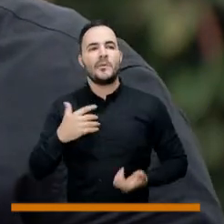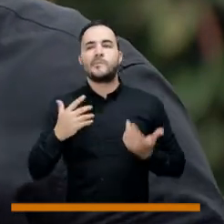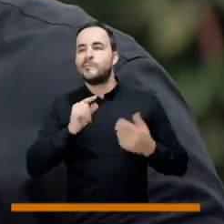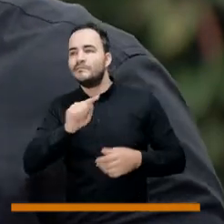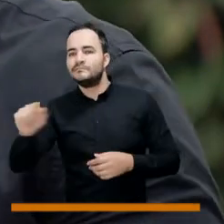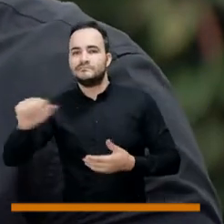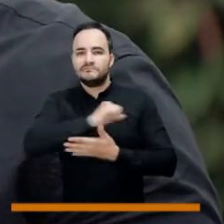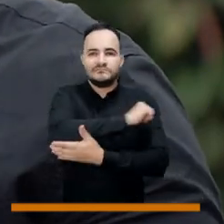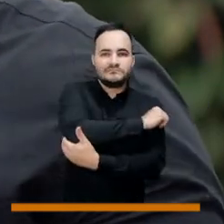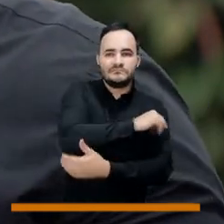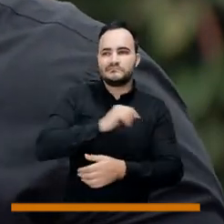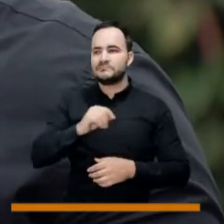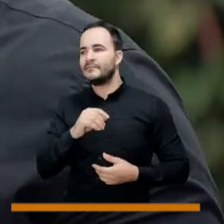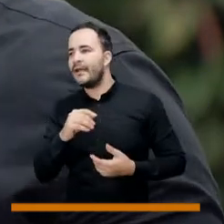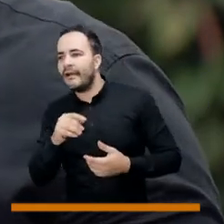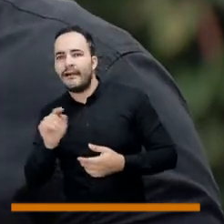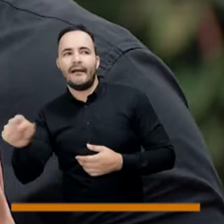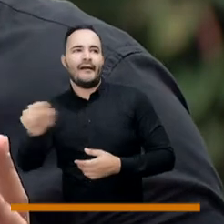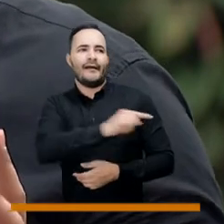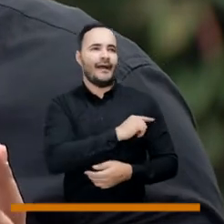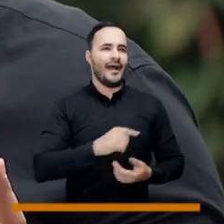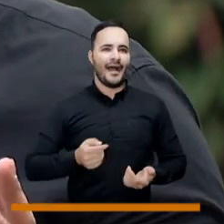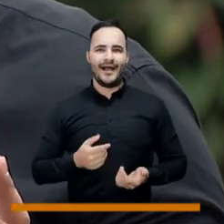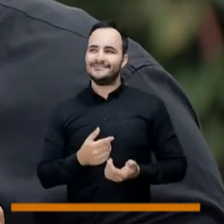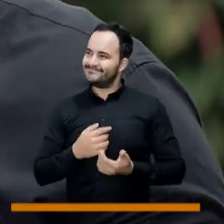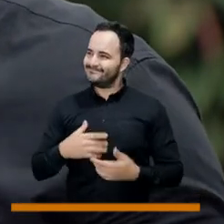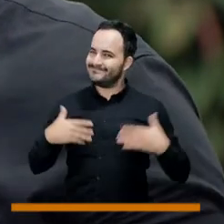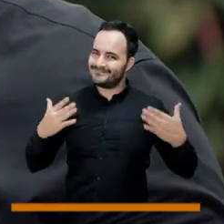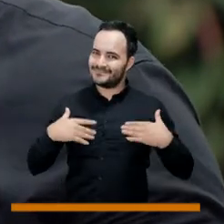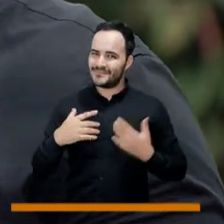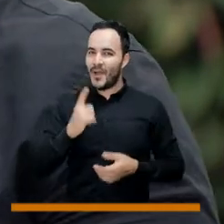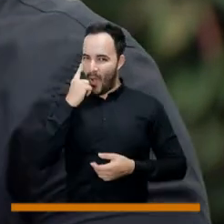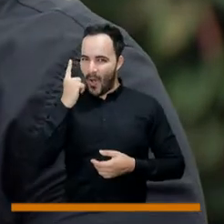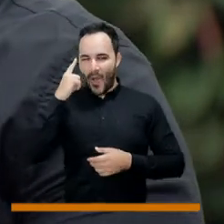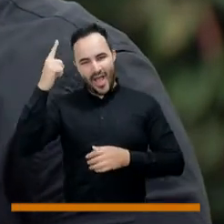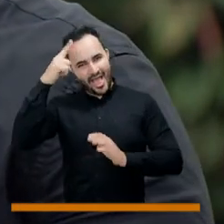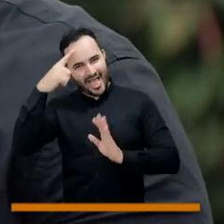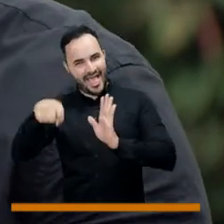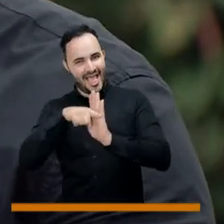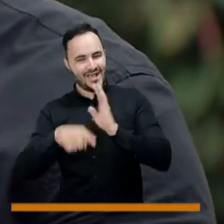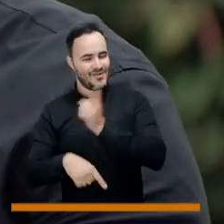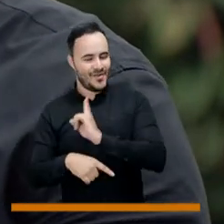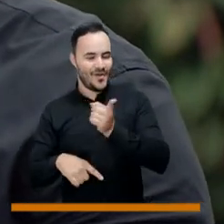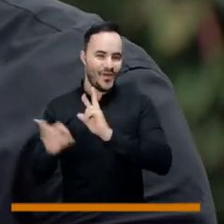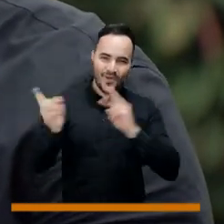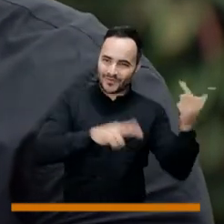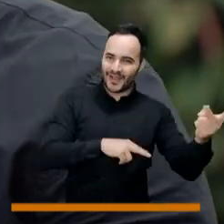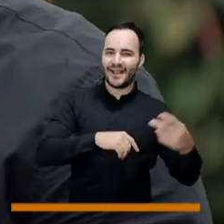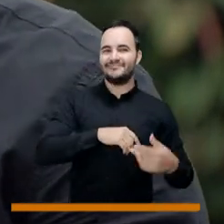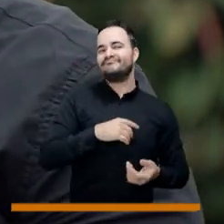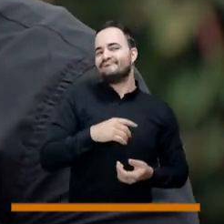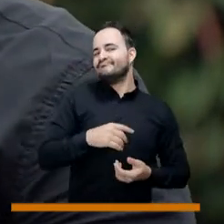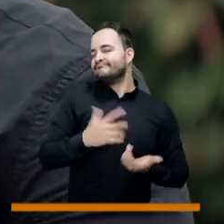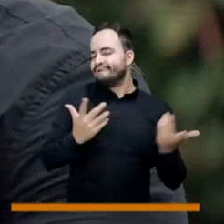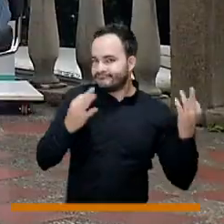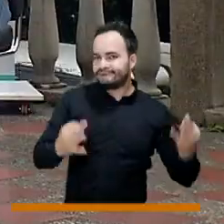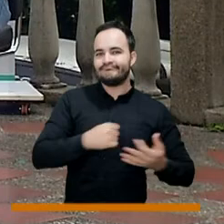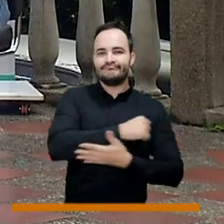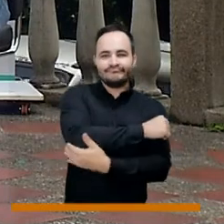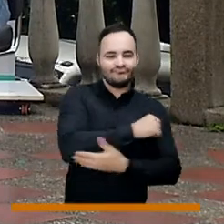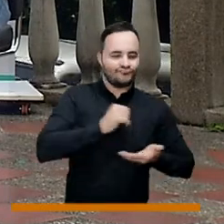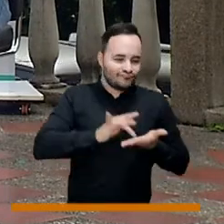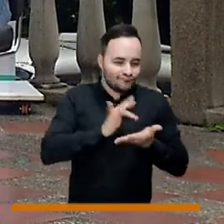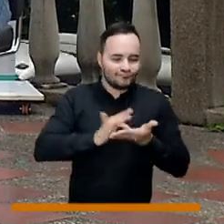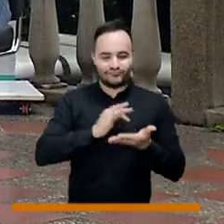años ver en la esquina 5 o 6 muchachos, pero con un computador o una tablet, como lo dije ahorita,